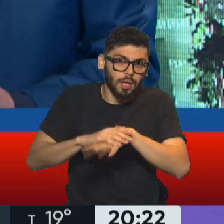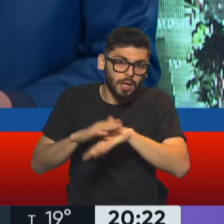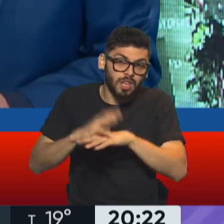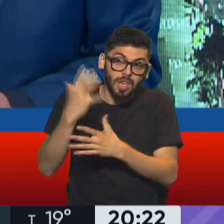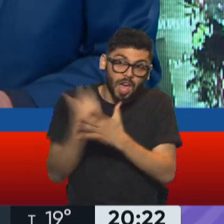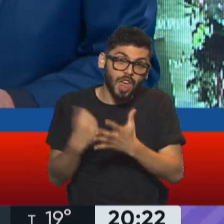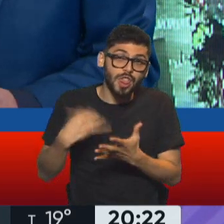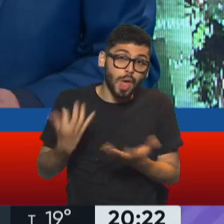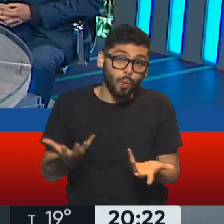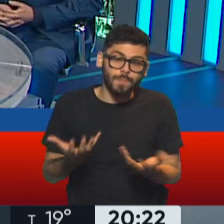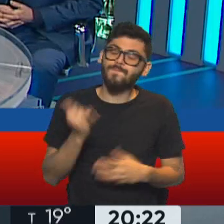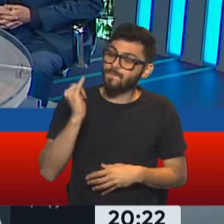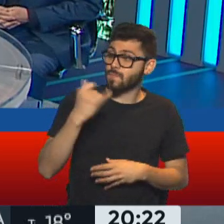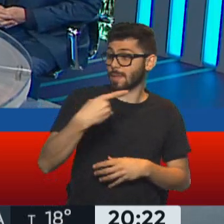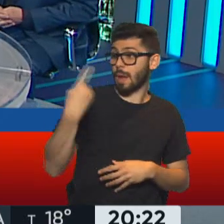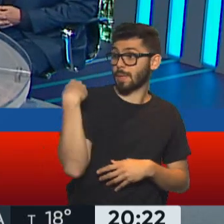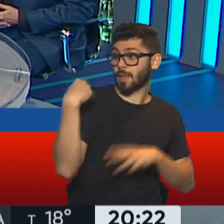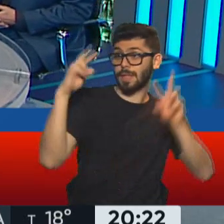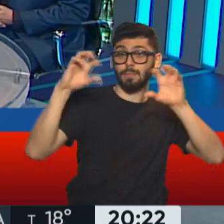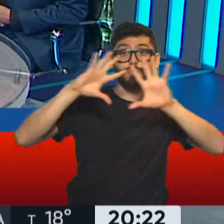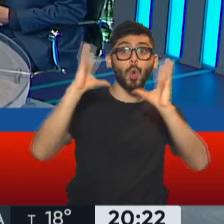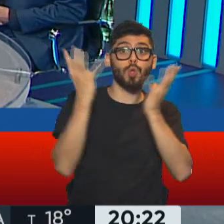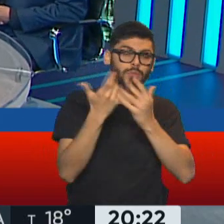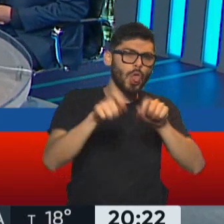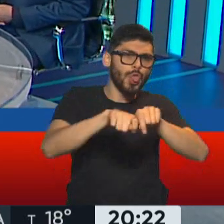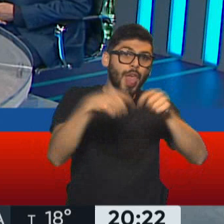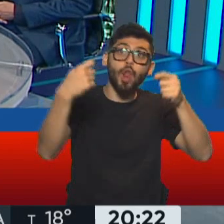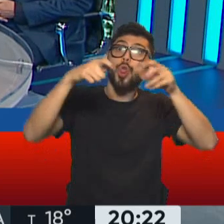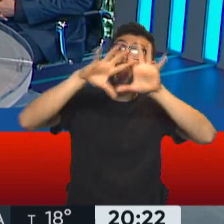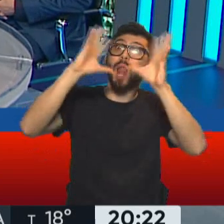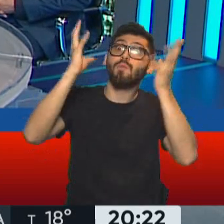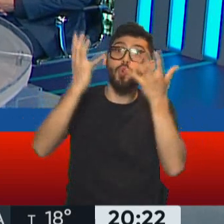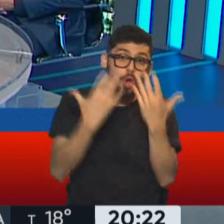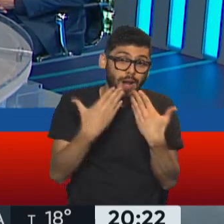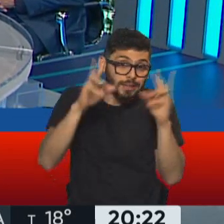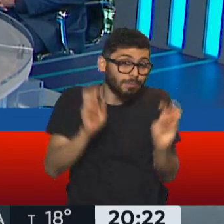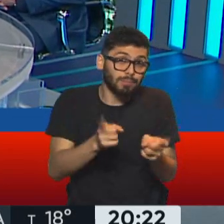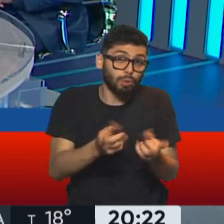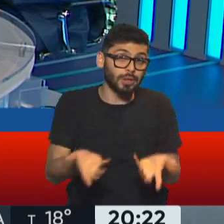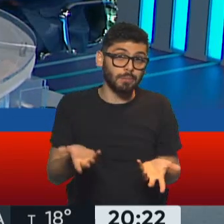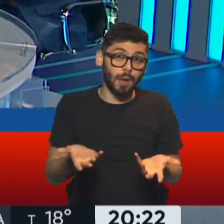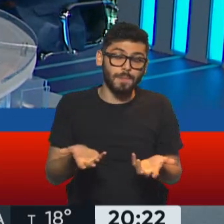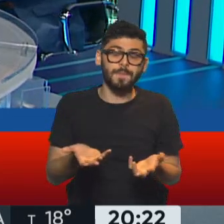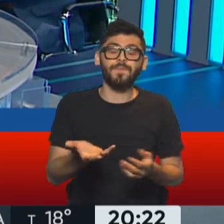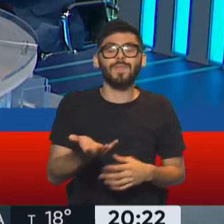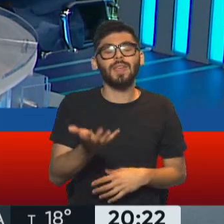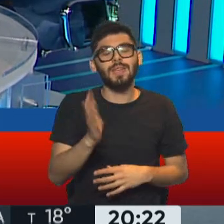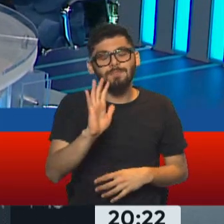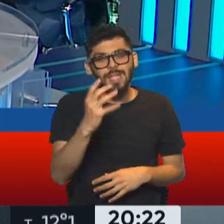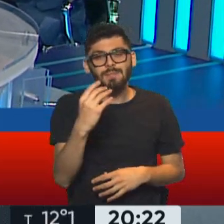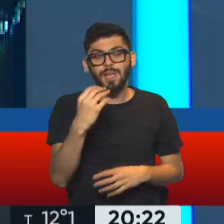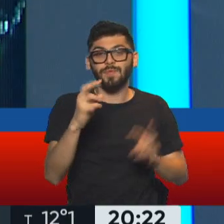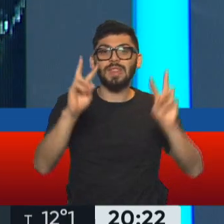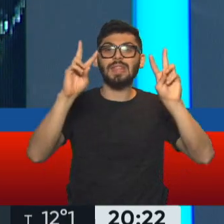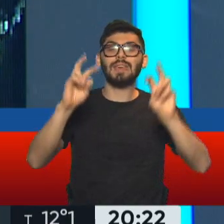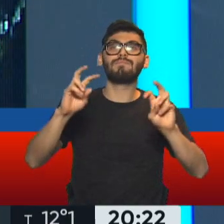tema de agenda mundial la semana pasada, fue tapa de todos los diarios en el mundo que tiene que ver con esto. Lo que pasa que es un tema que es mucho